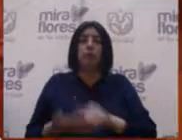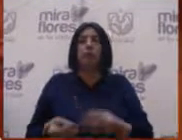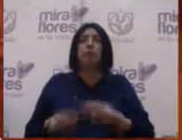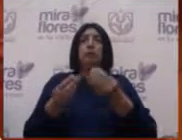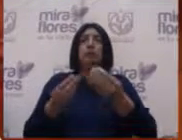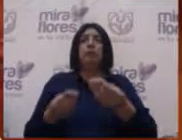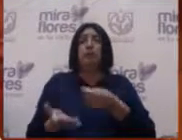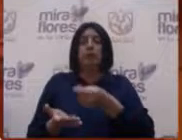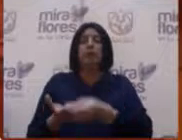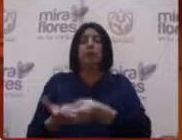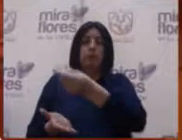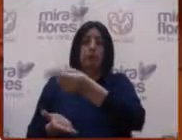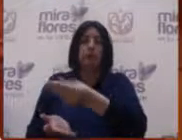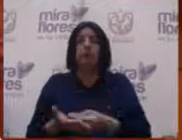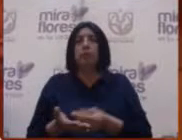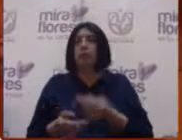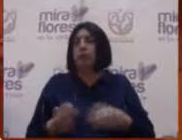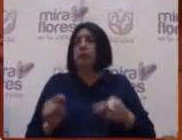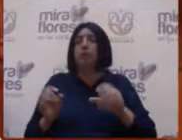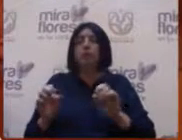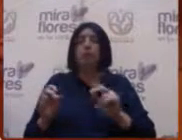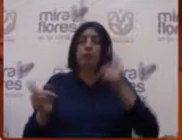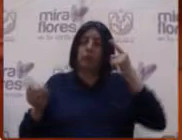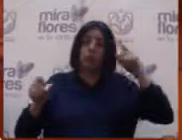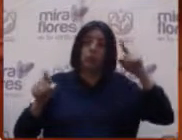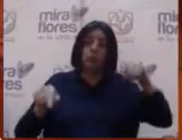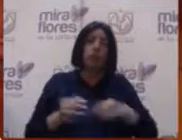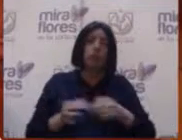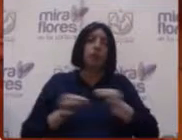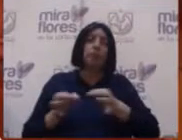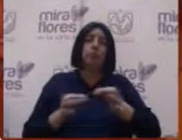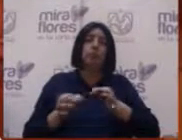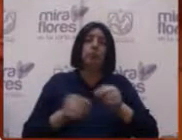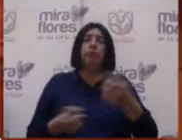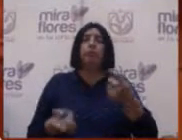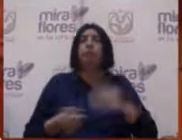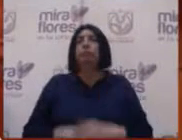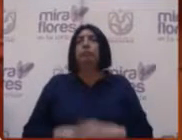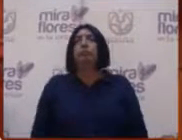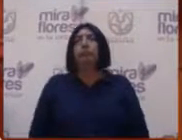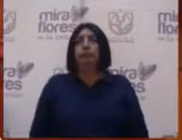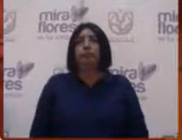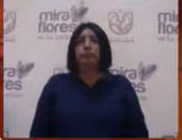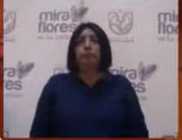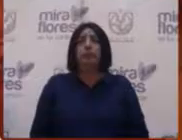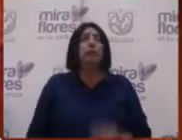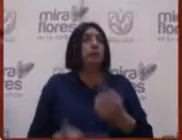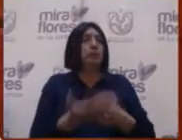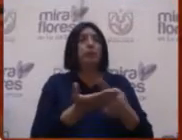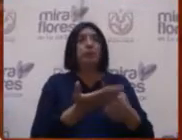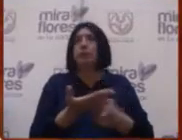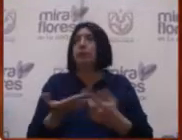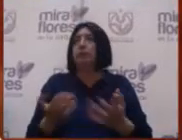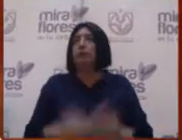otorga la subvención indicada, de conformidad con las consideraciones expuestas en el presente acuerdo. Al debate.